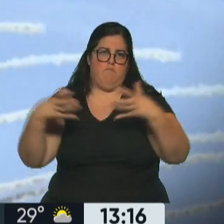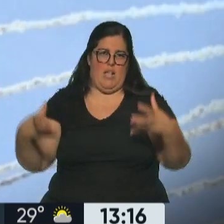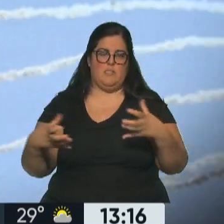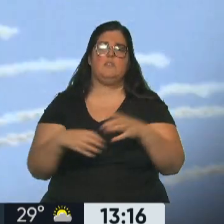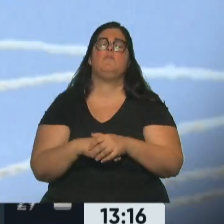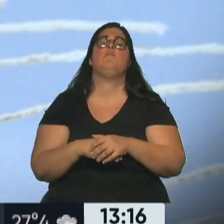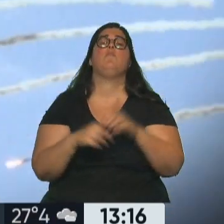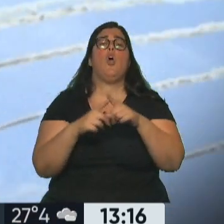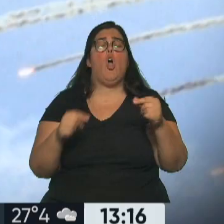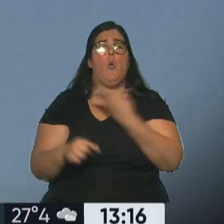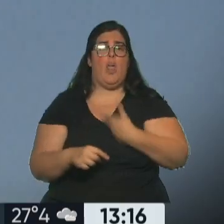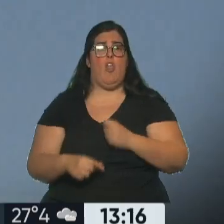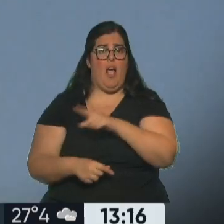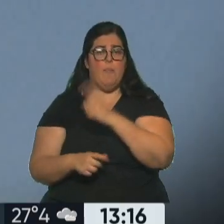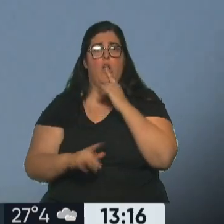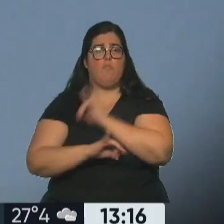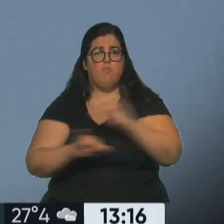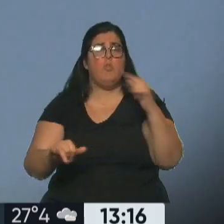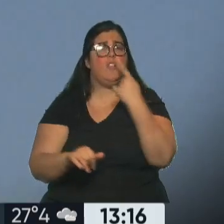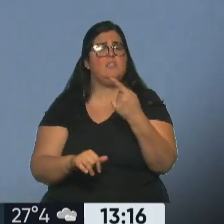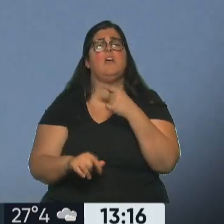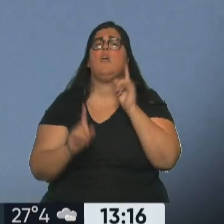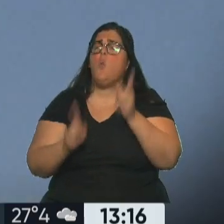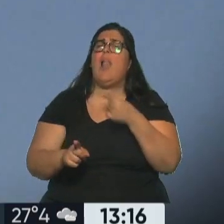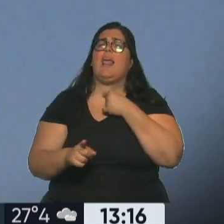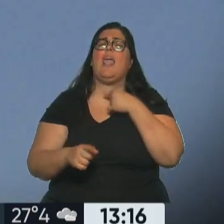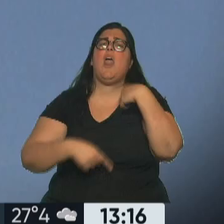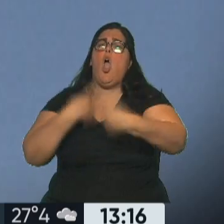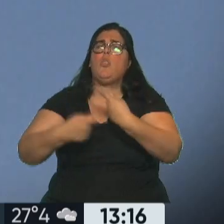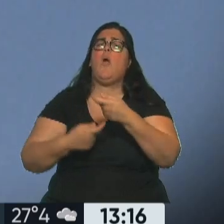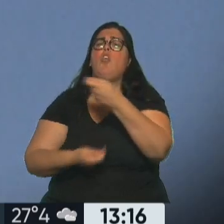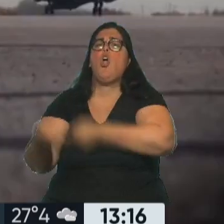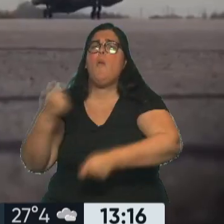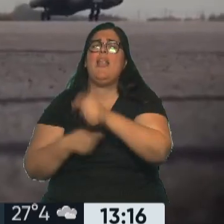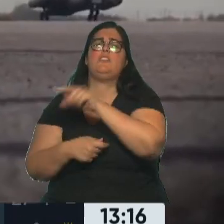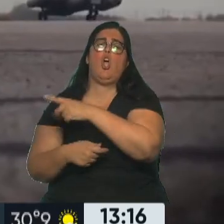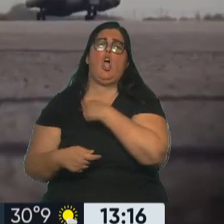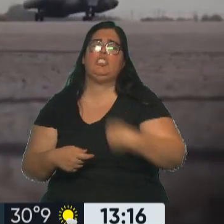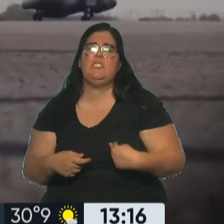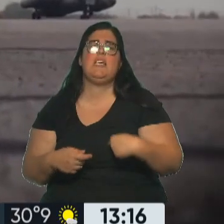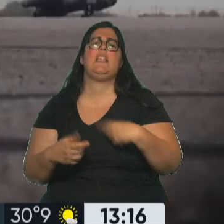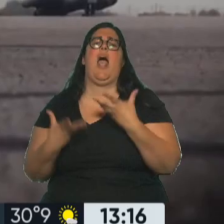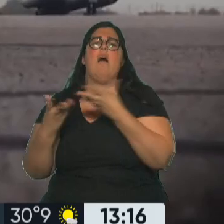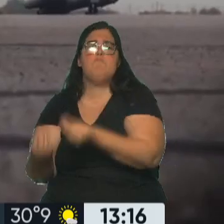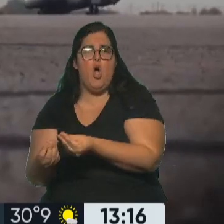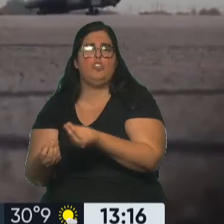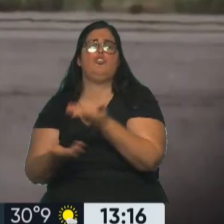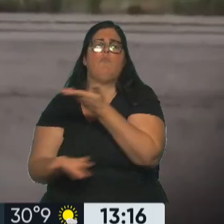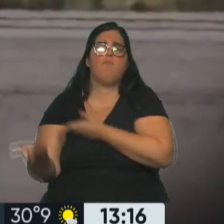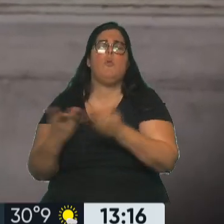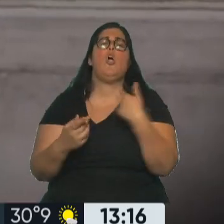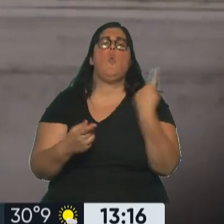gobierno japonés afirma que pretende mantener el diálogo y la cooperación con China y que su política militar seguirá estando orientada a la